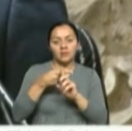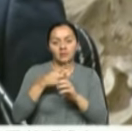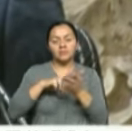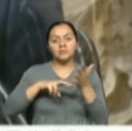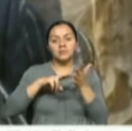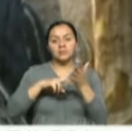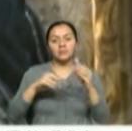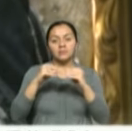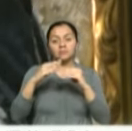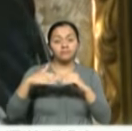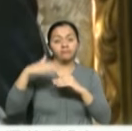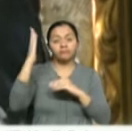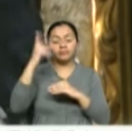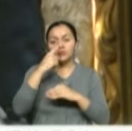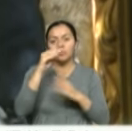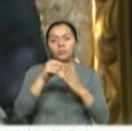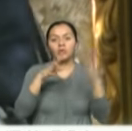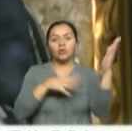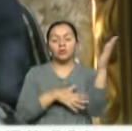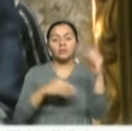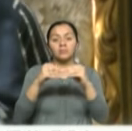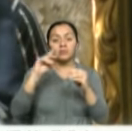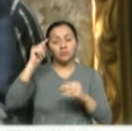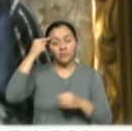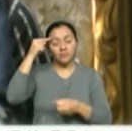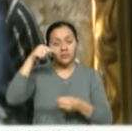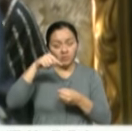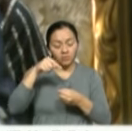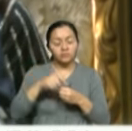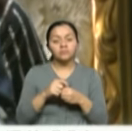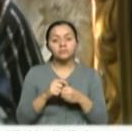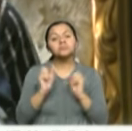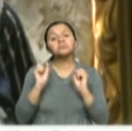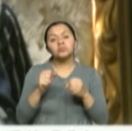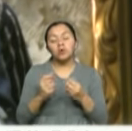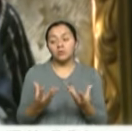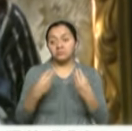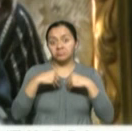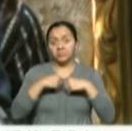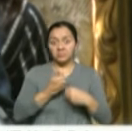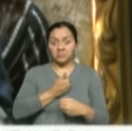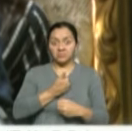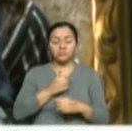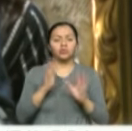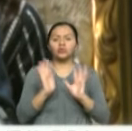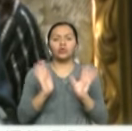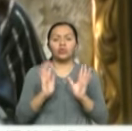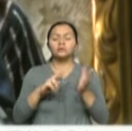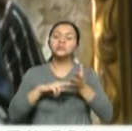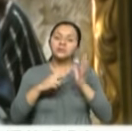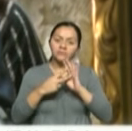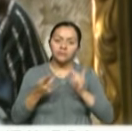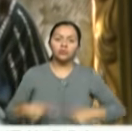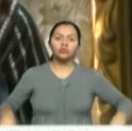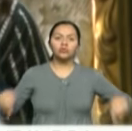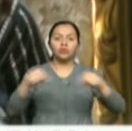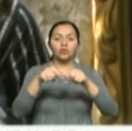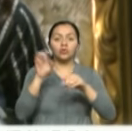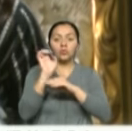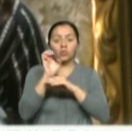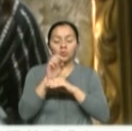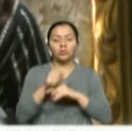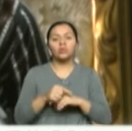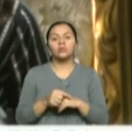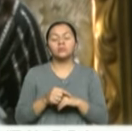minería a gran escala. No es un proyecto de gobierno, no es algo que nos pertenece a nosotros, es algo que le pertenece al país, a